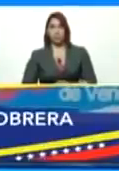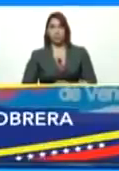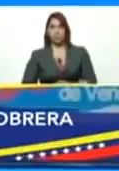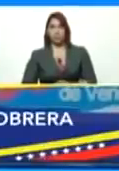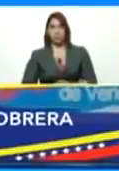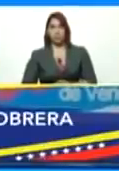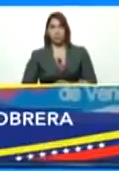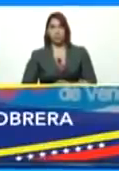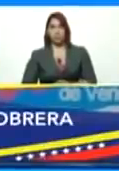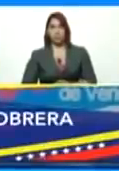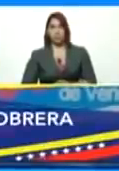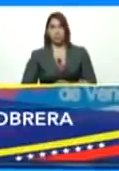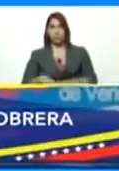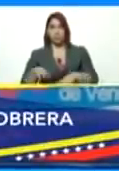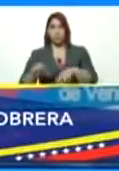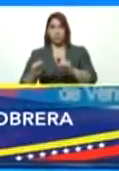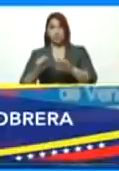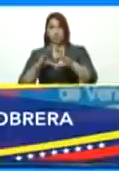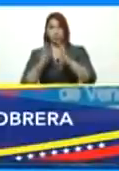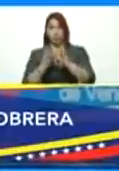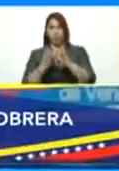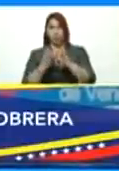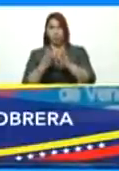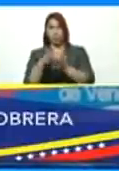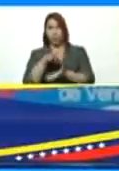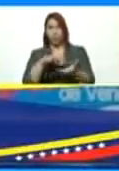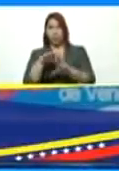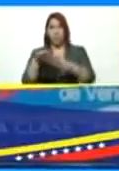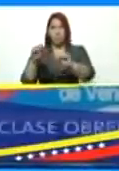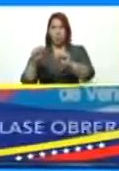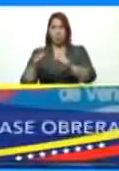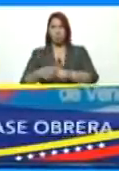el capitalismo mundial y su crisis imperialista